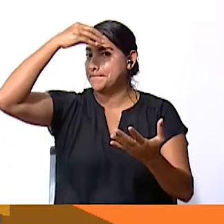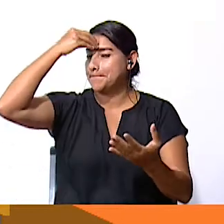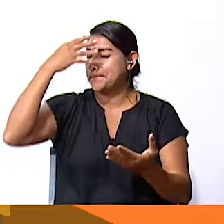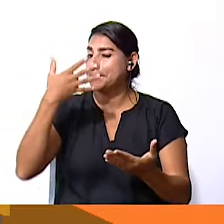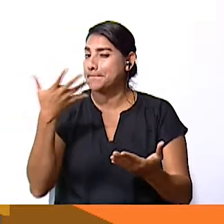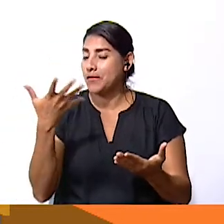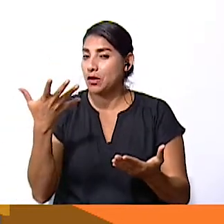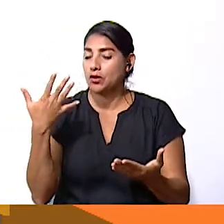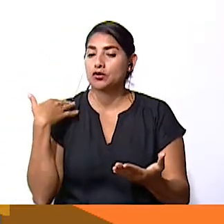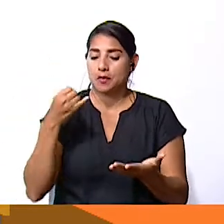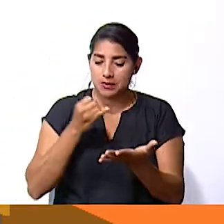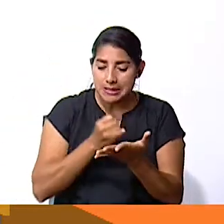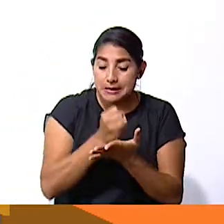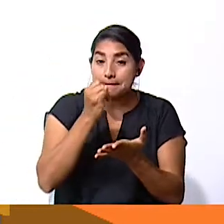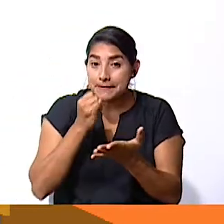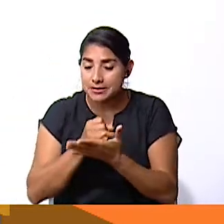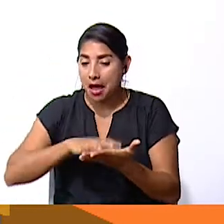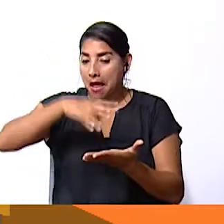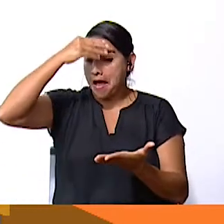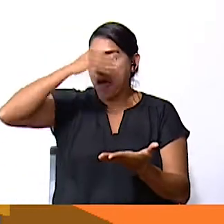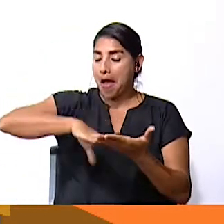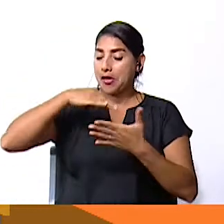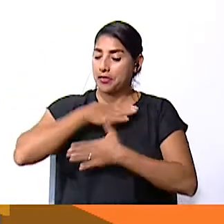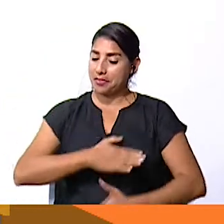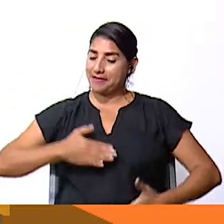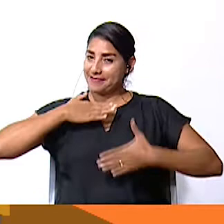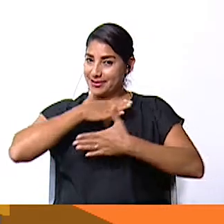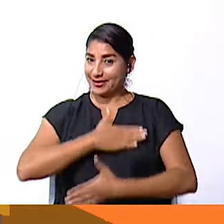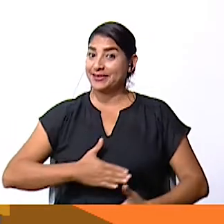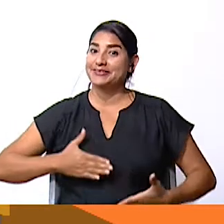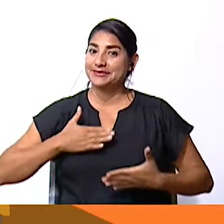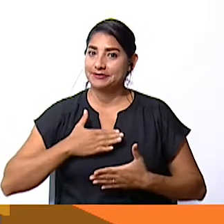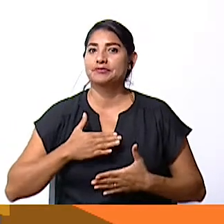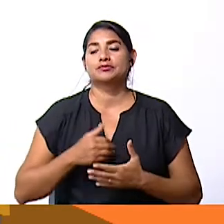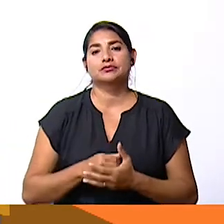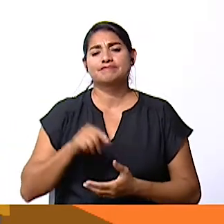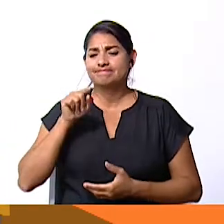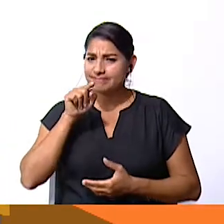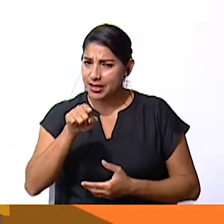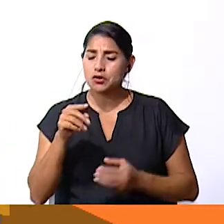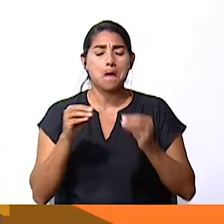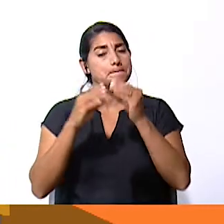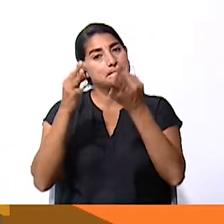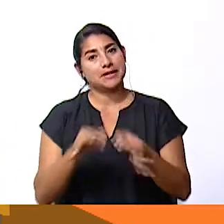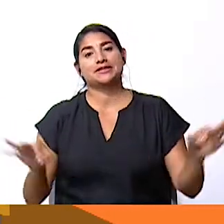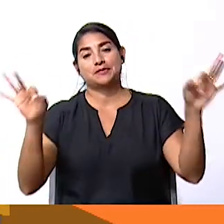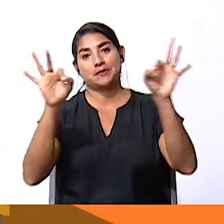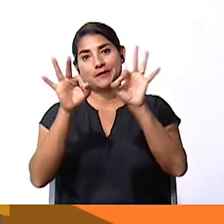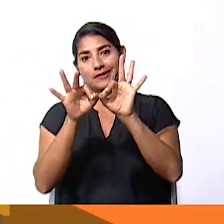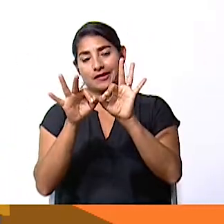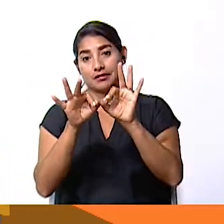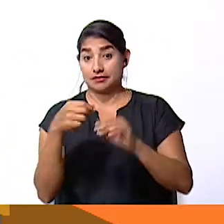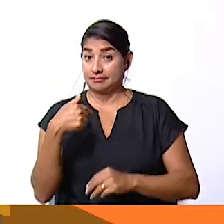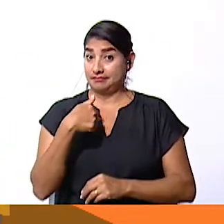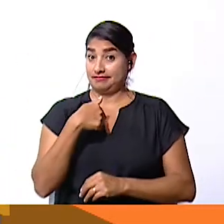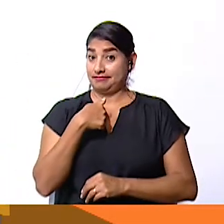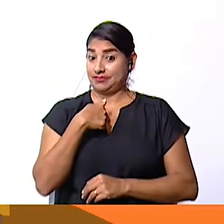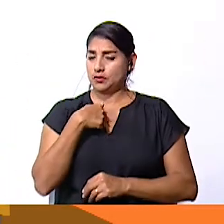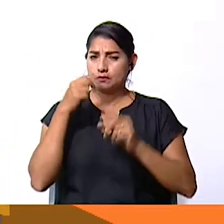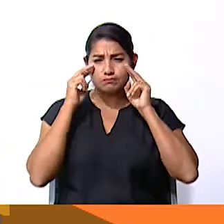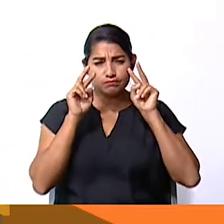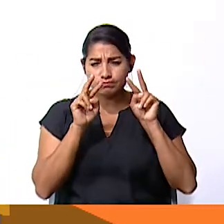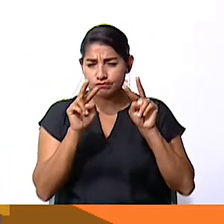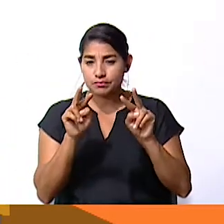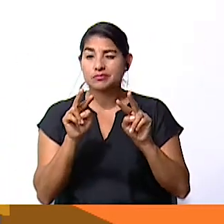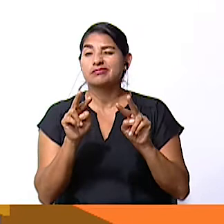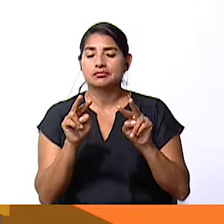a explorar, aprender y divertirnos. Eso es lo más importante. Yo estaba observando